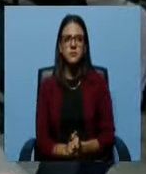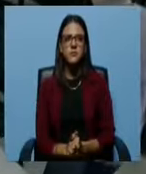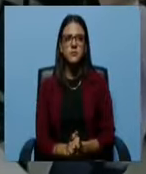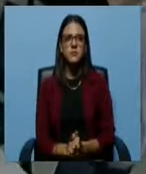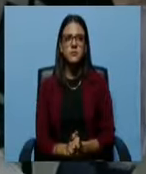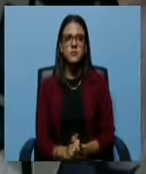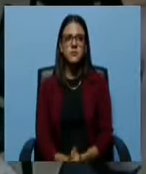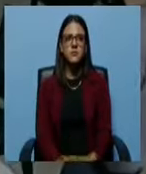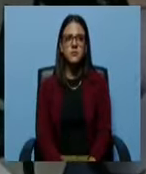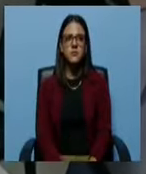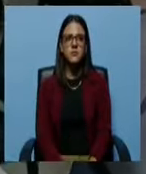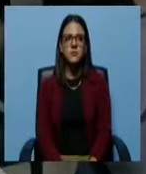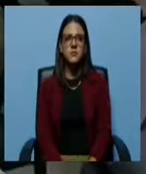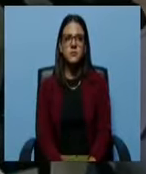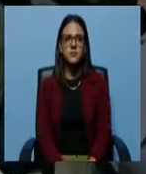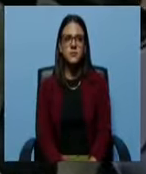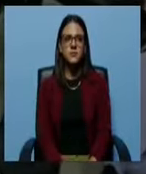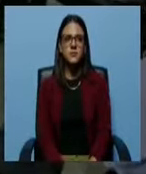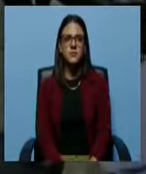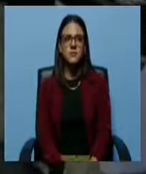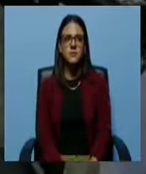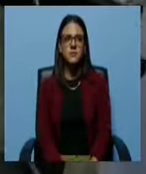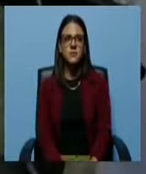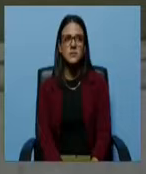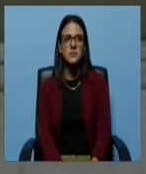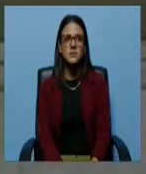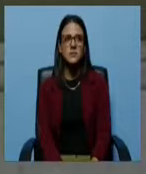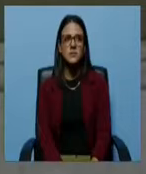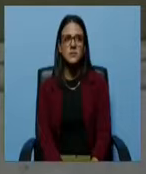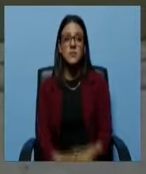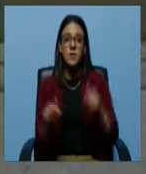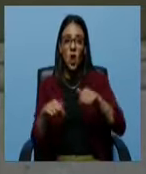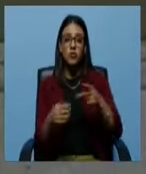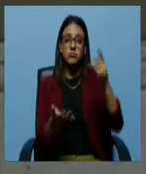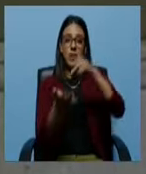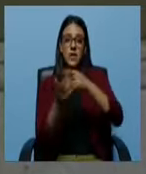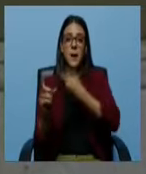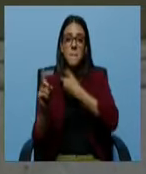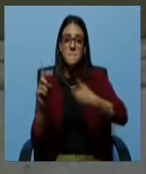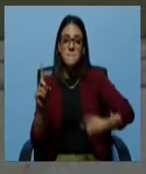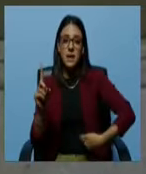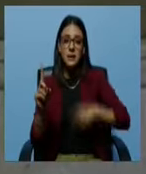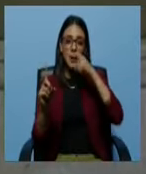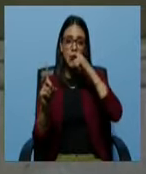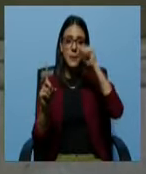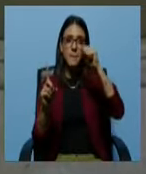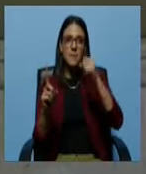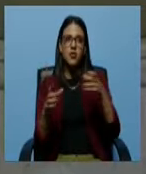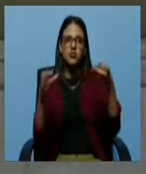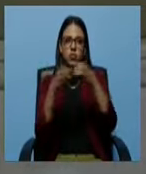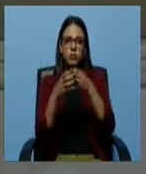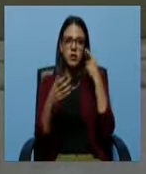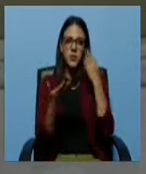Nicolás Maduro Moros, presidente constitucional de la República Bolivariana de